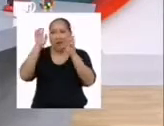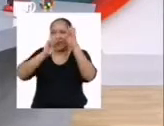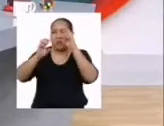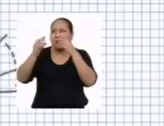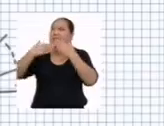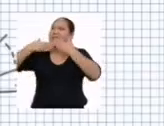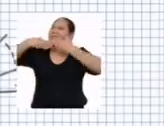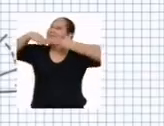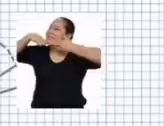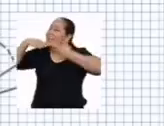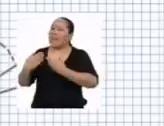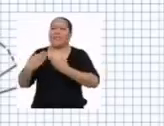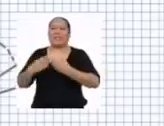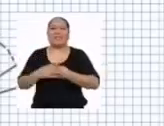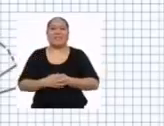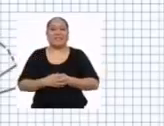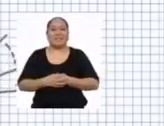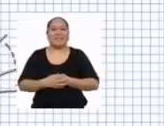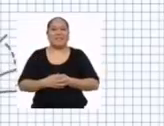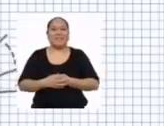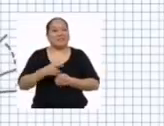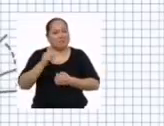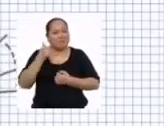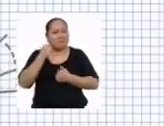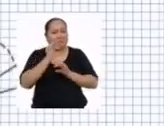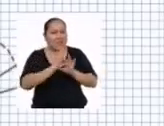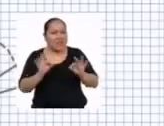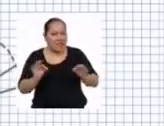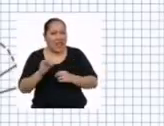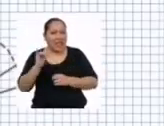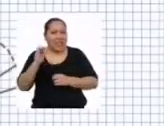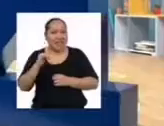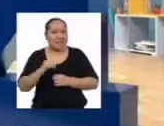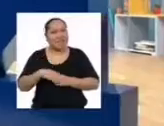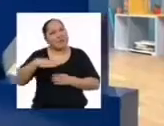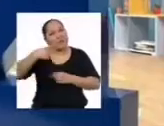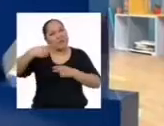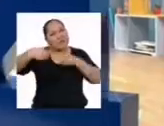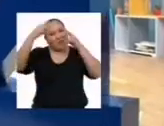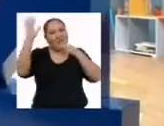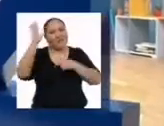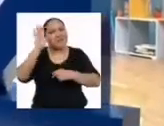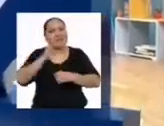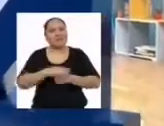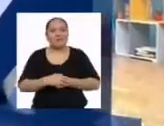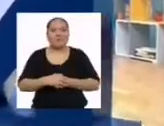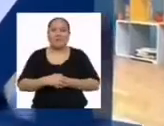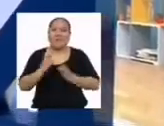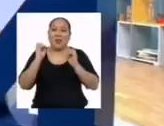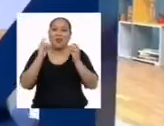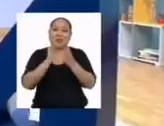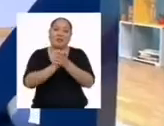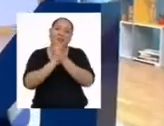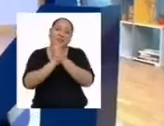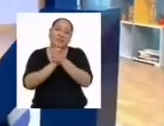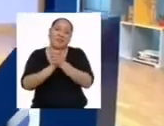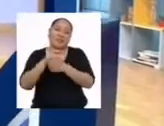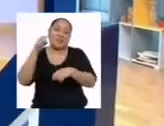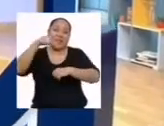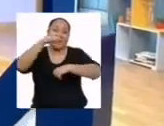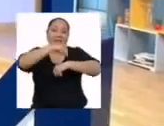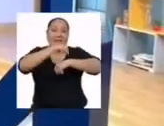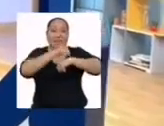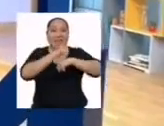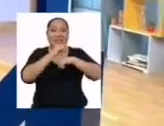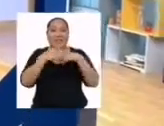de gracias. De nada, Yaremis. Hasta una próxima. ¡Chao! Bueno, amigos y amigas, el tiempo